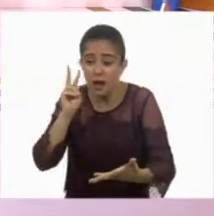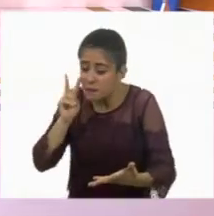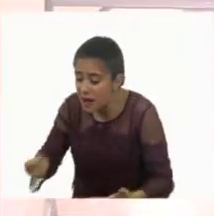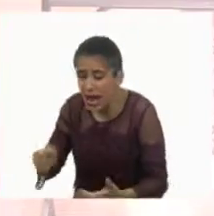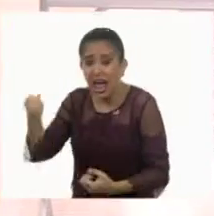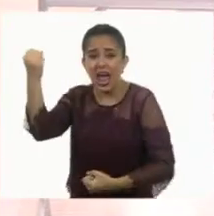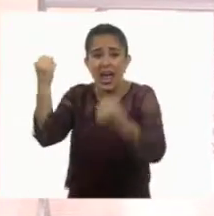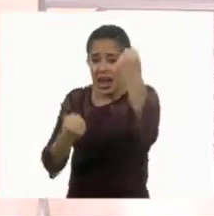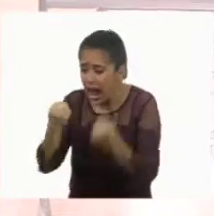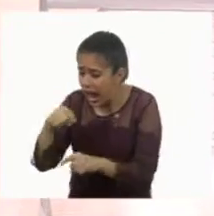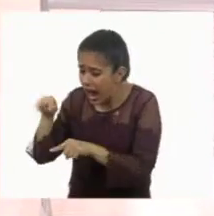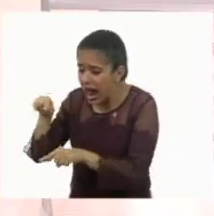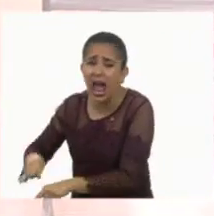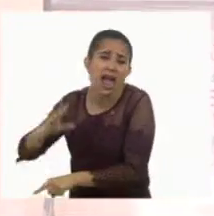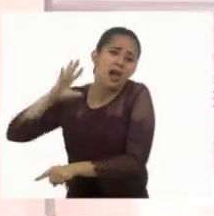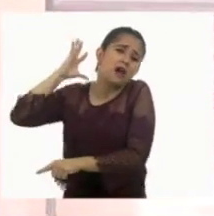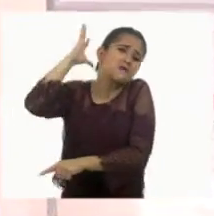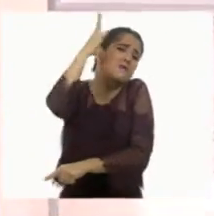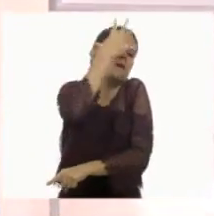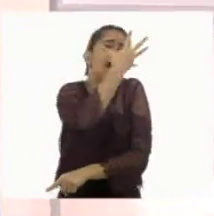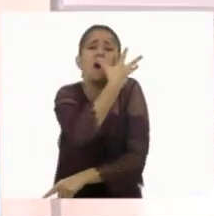¡qué hermoso!